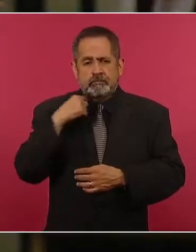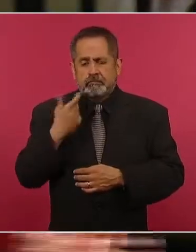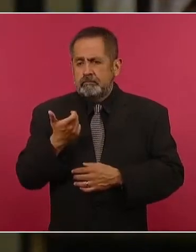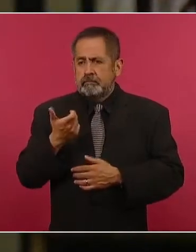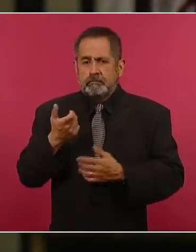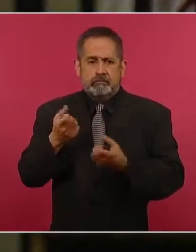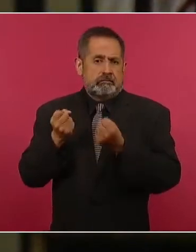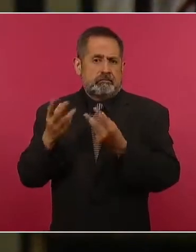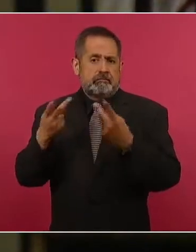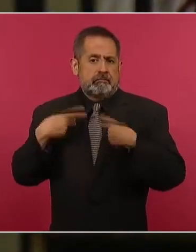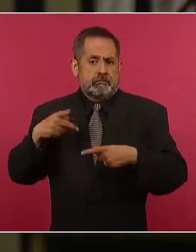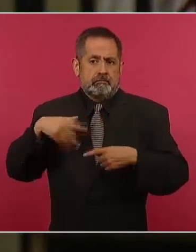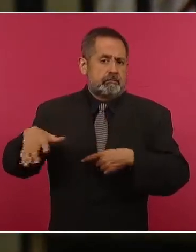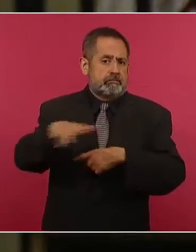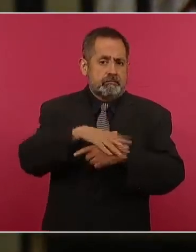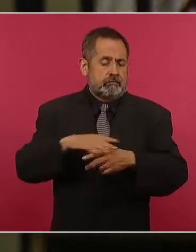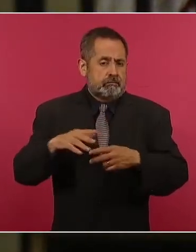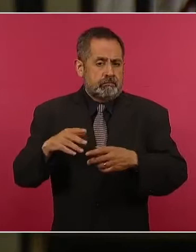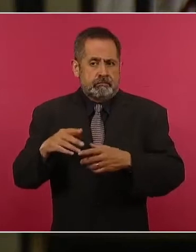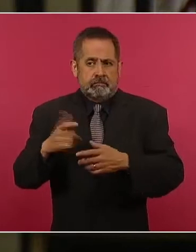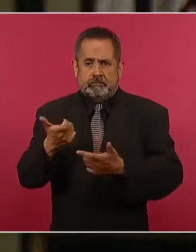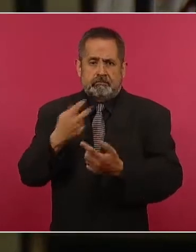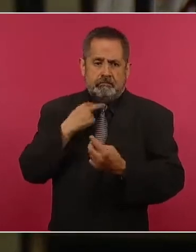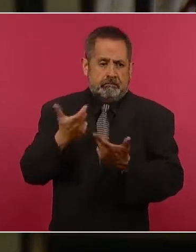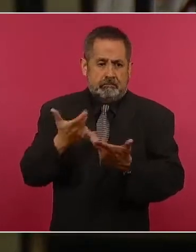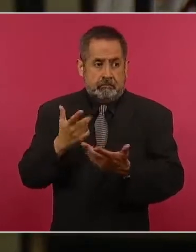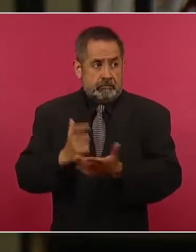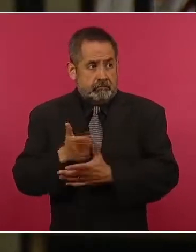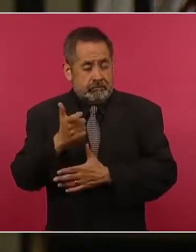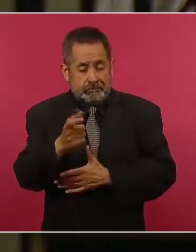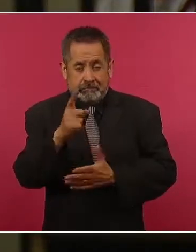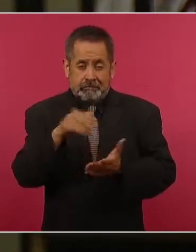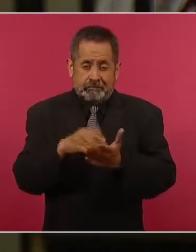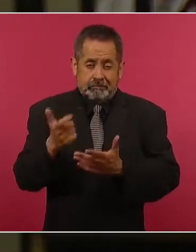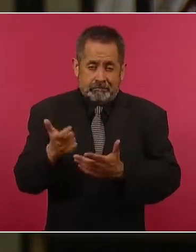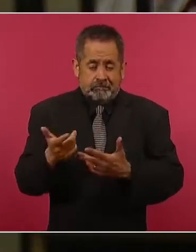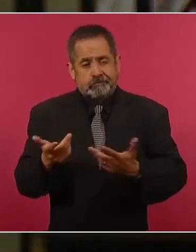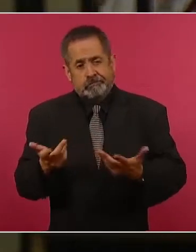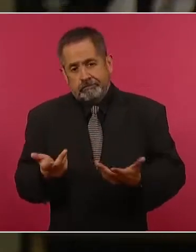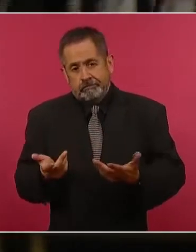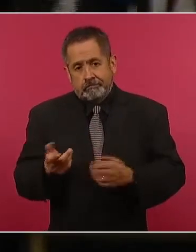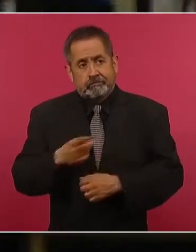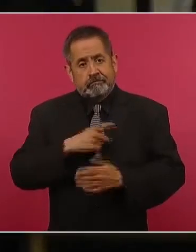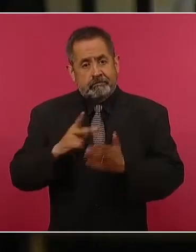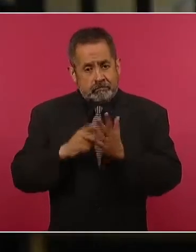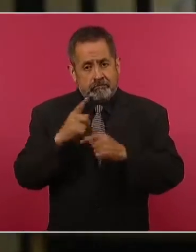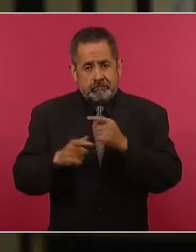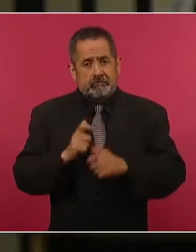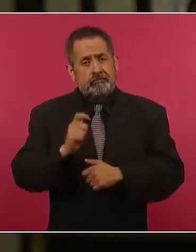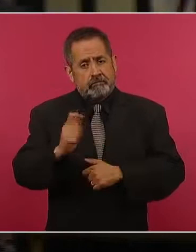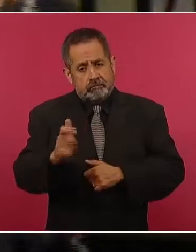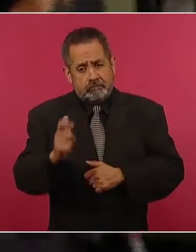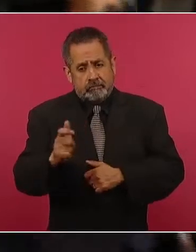de una gran parte de la población, porque pues hay que pagar otra vez. Esto